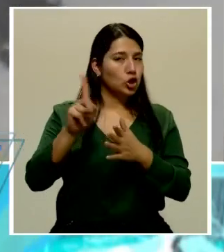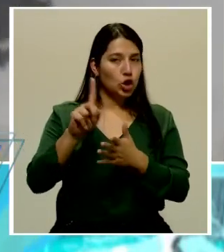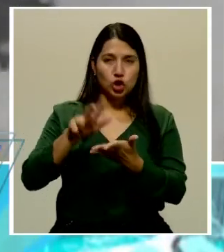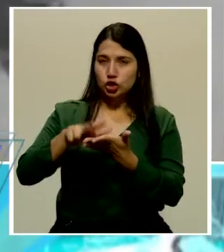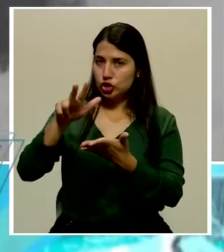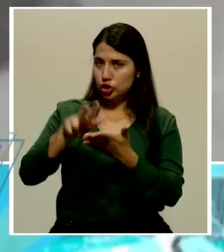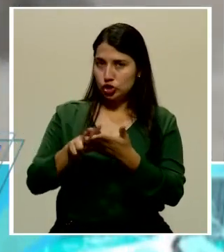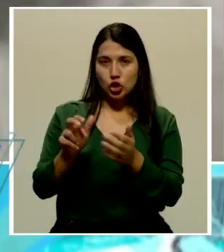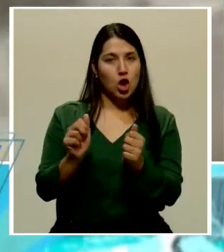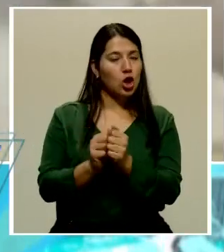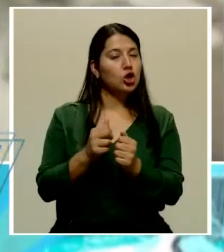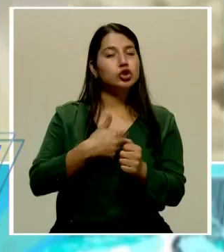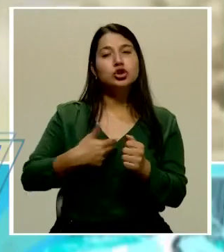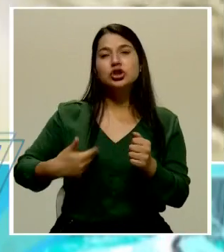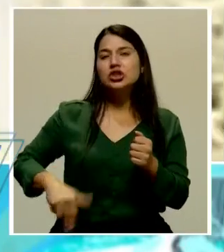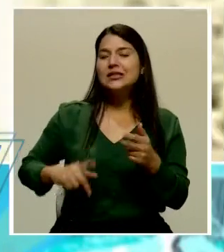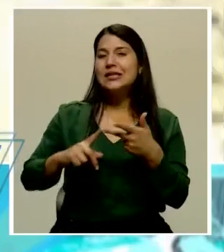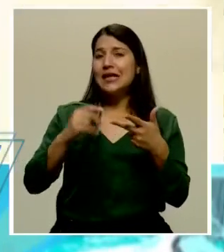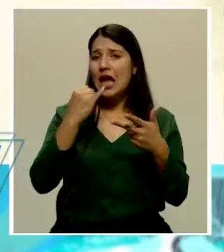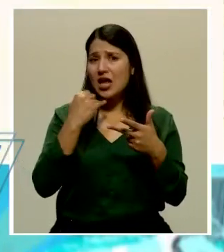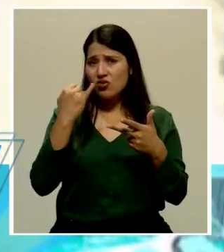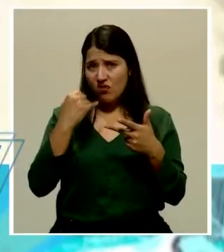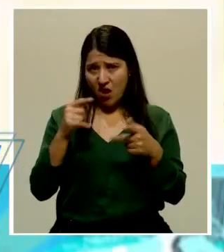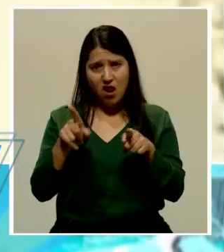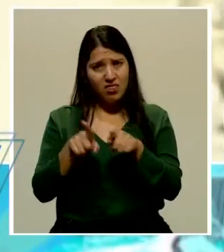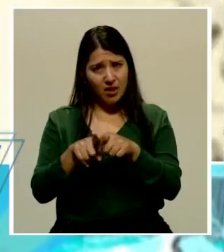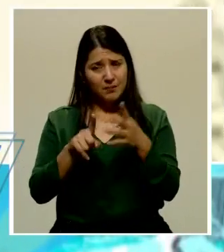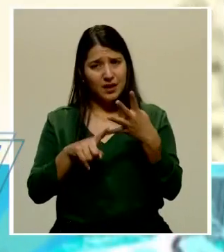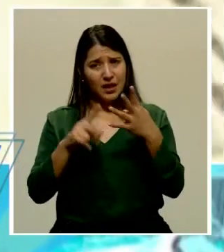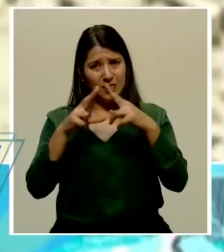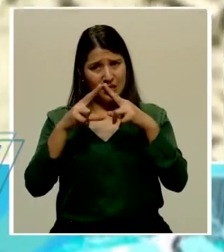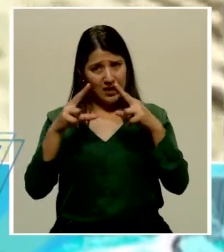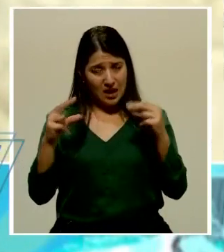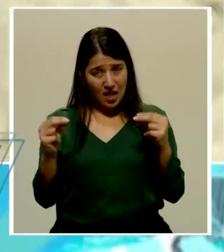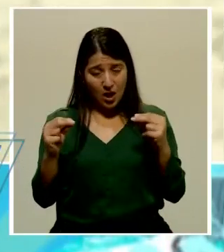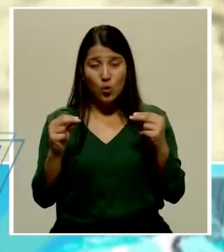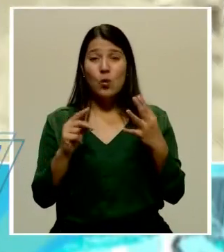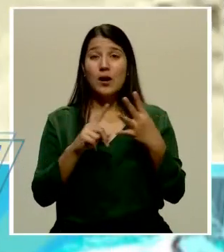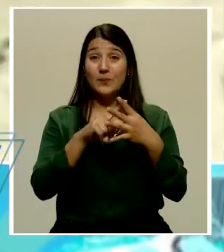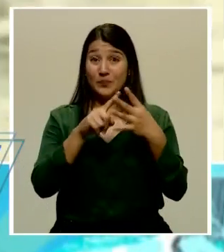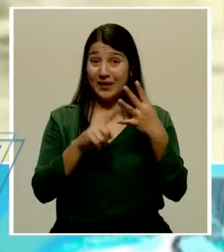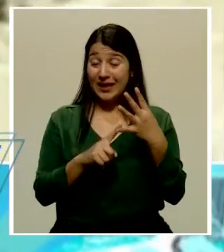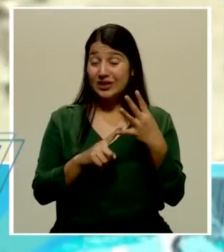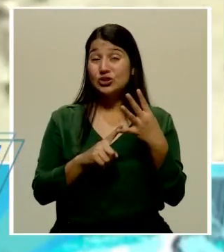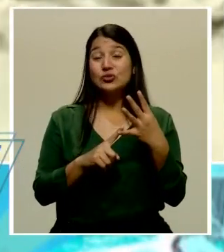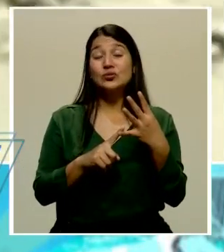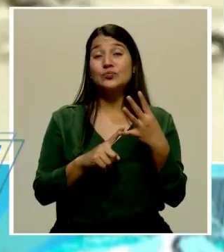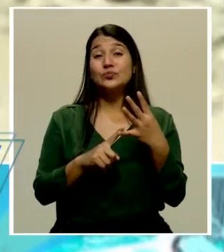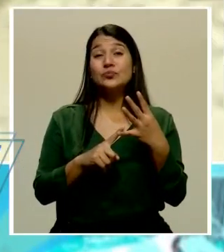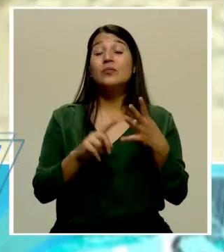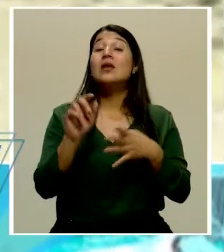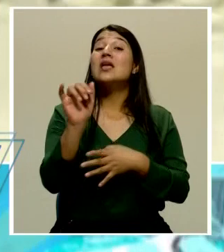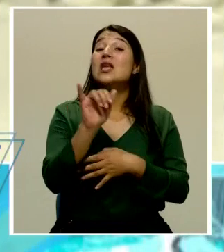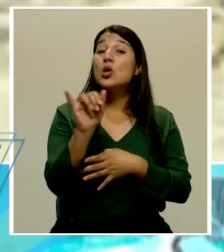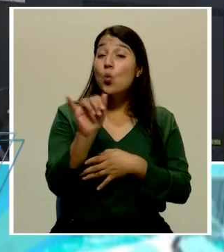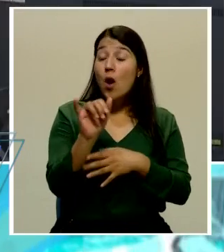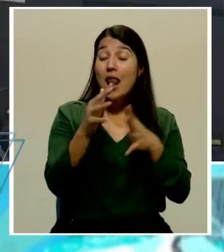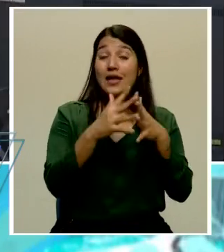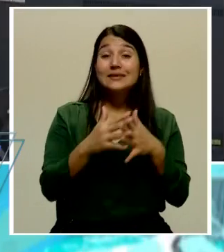China, Israel y, bueno, inclusive Nicaragua, son de los pocos países que en